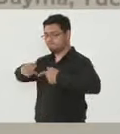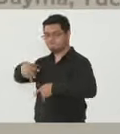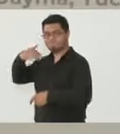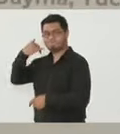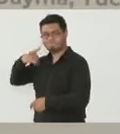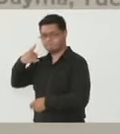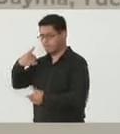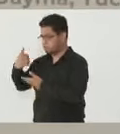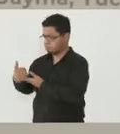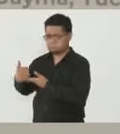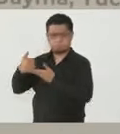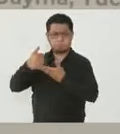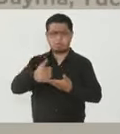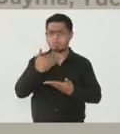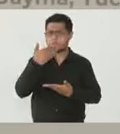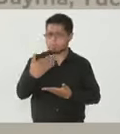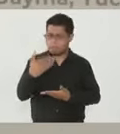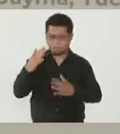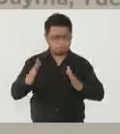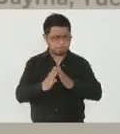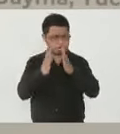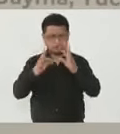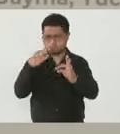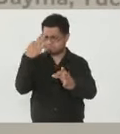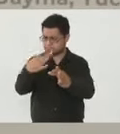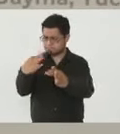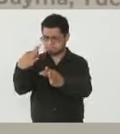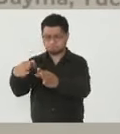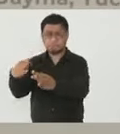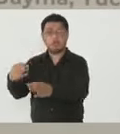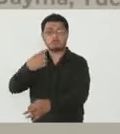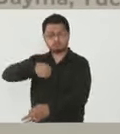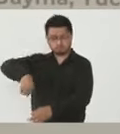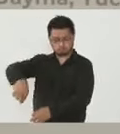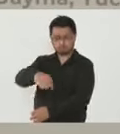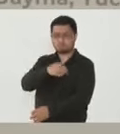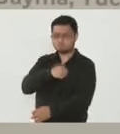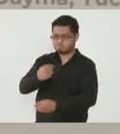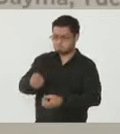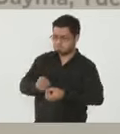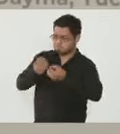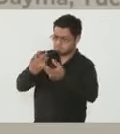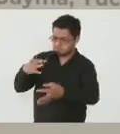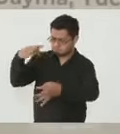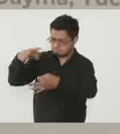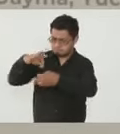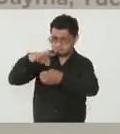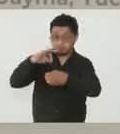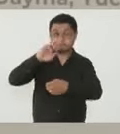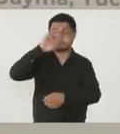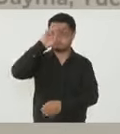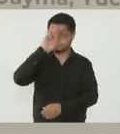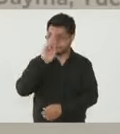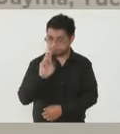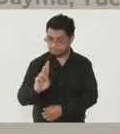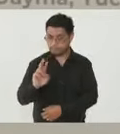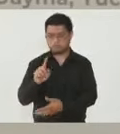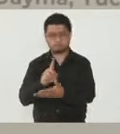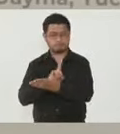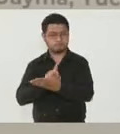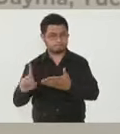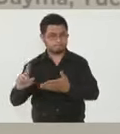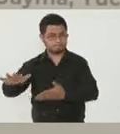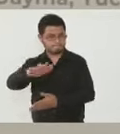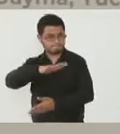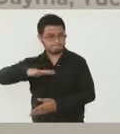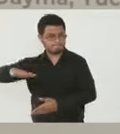nuestra gran participación ciudadana y las grandes luchas que hemos dado históricamente por la democracia y el respeto de los derechos fundamentales.